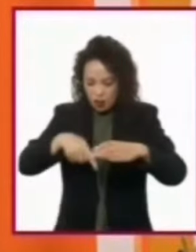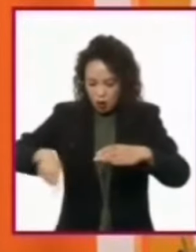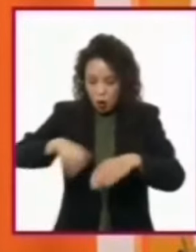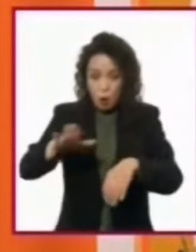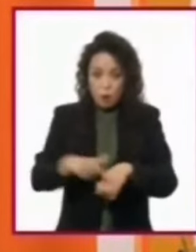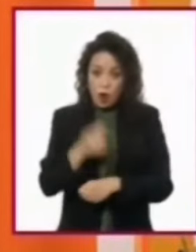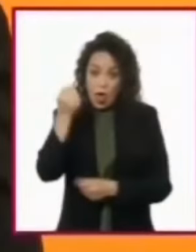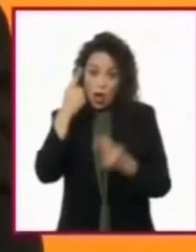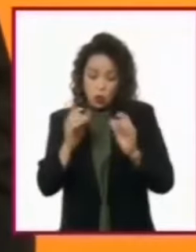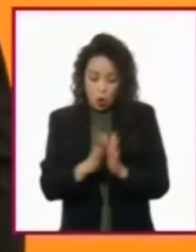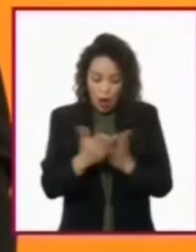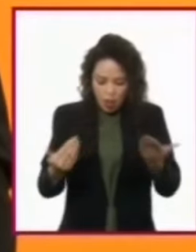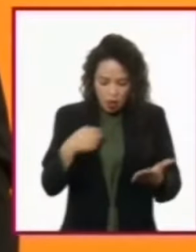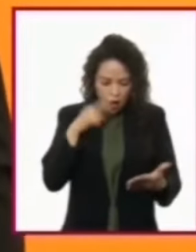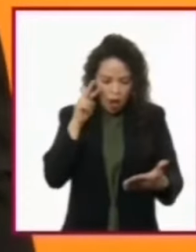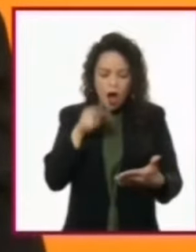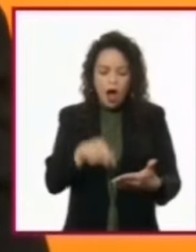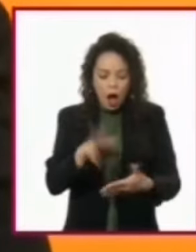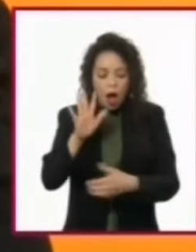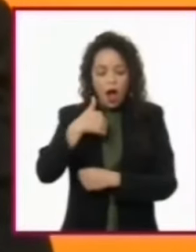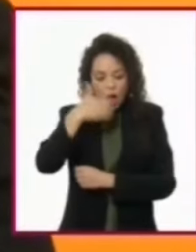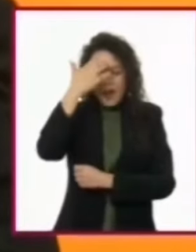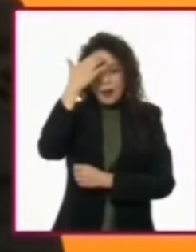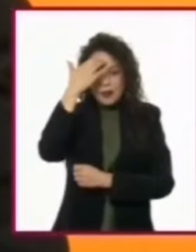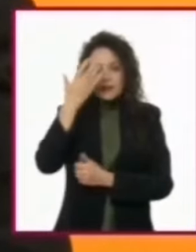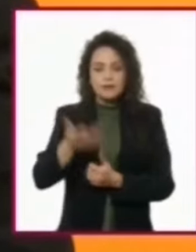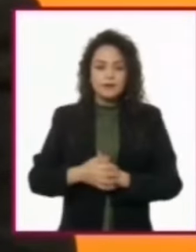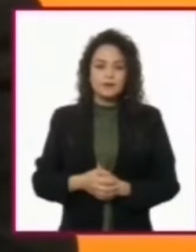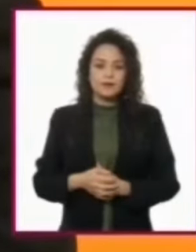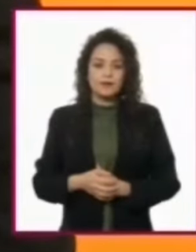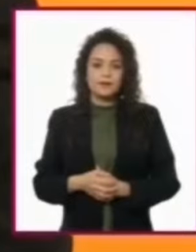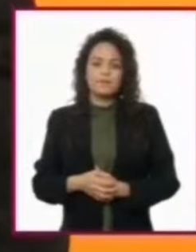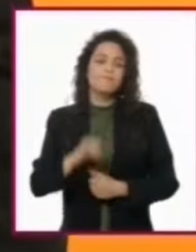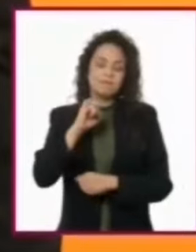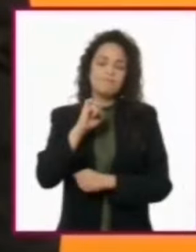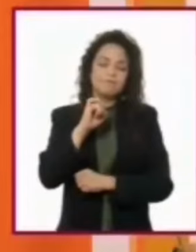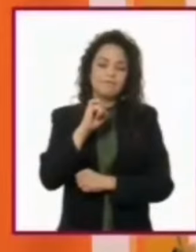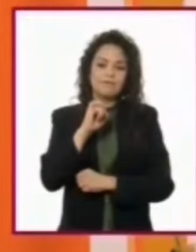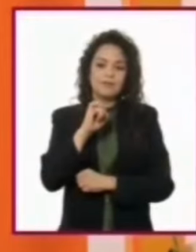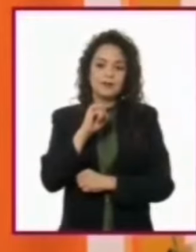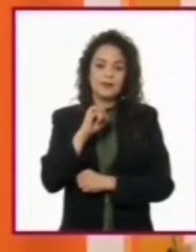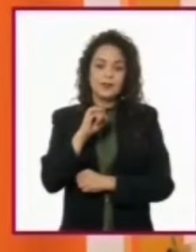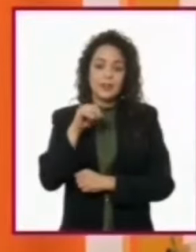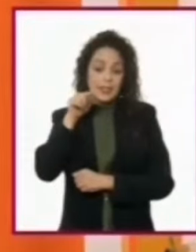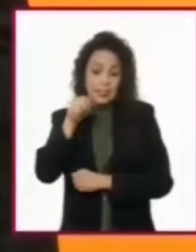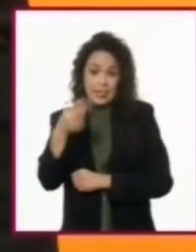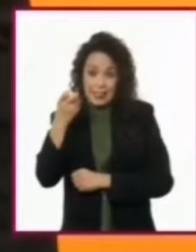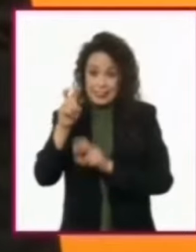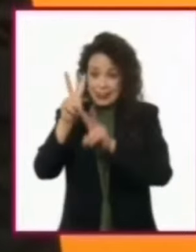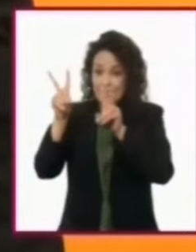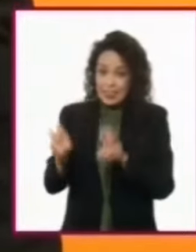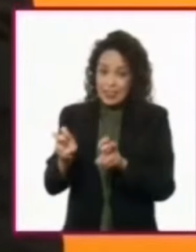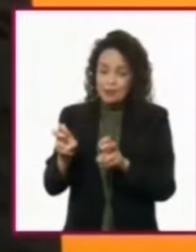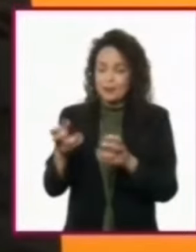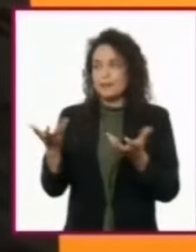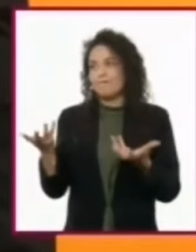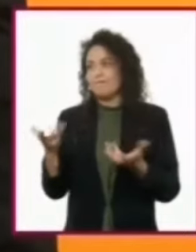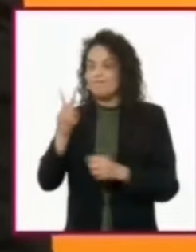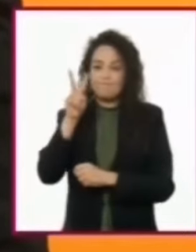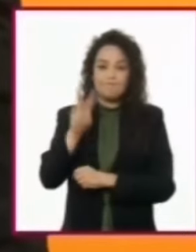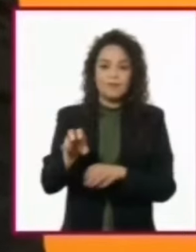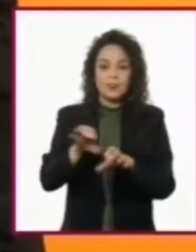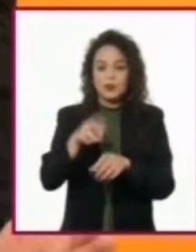y documentales. Pues bien, sin duda alguna, hablar de los agujeros negros es mencionar